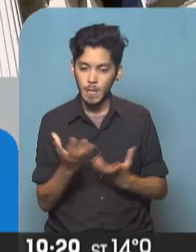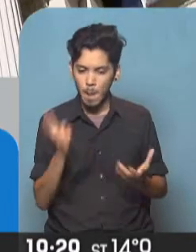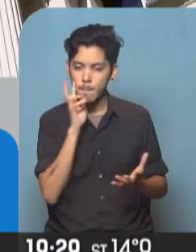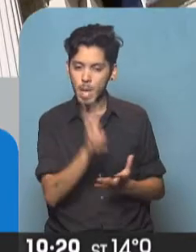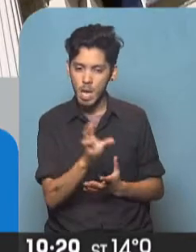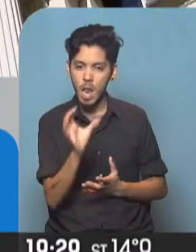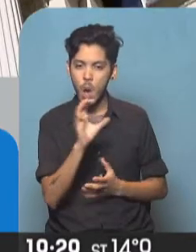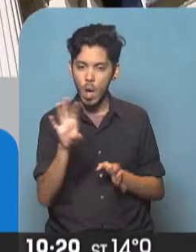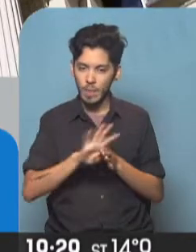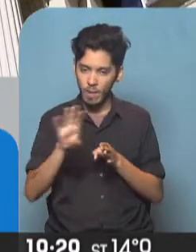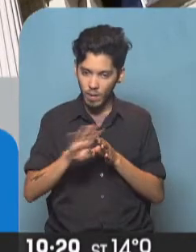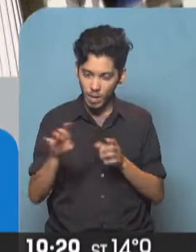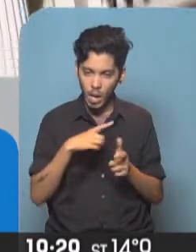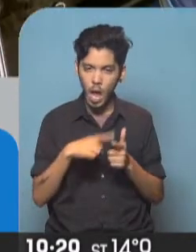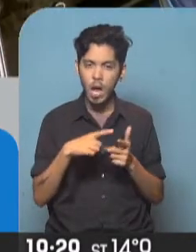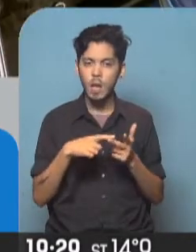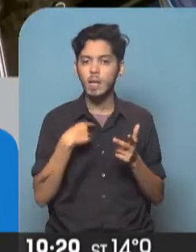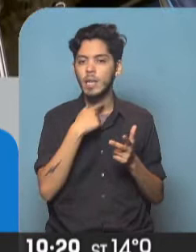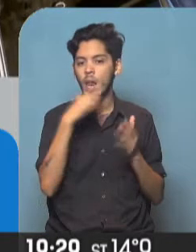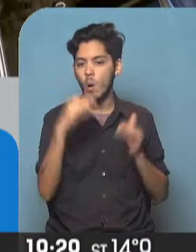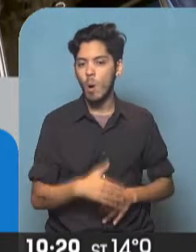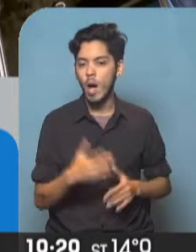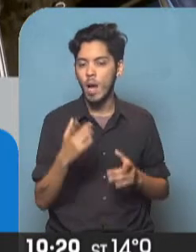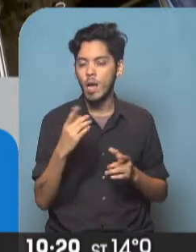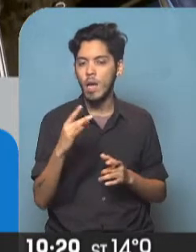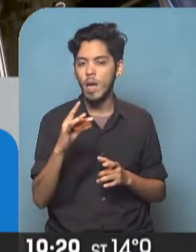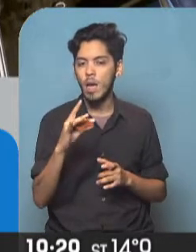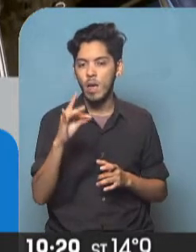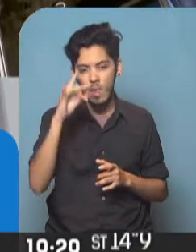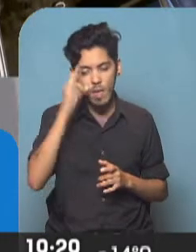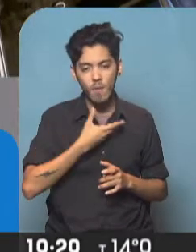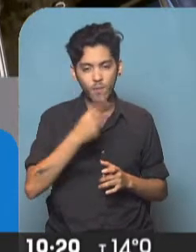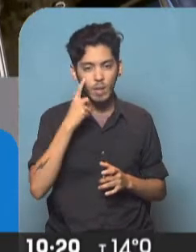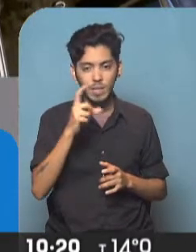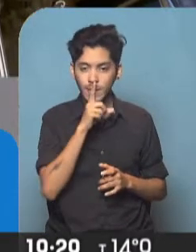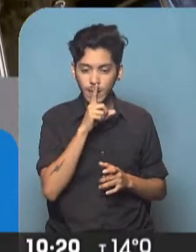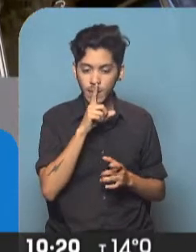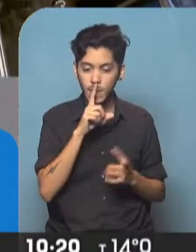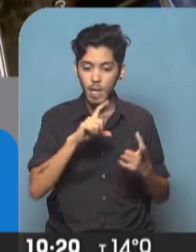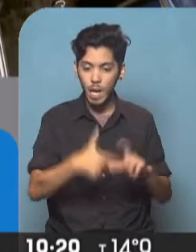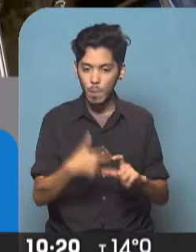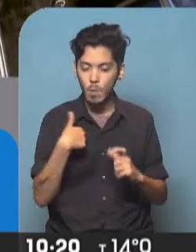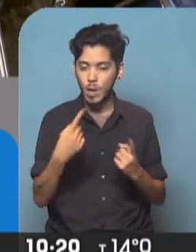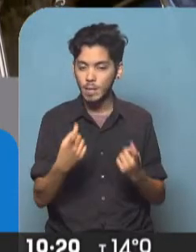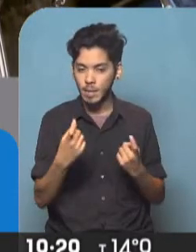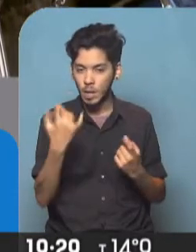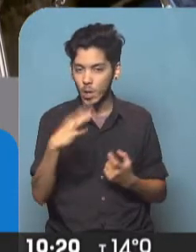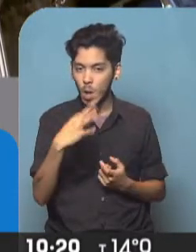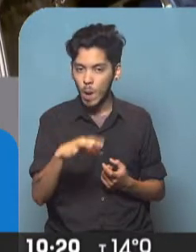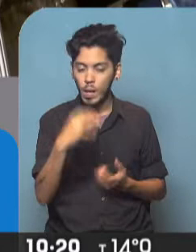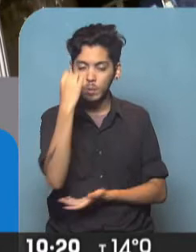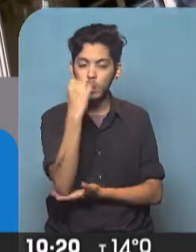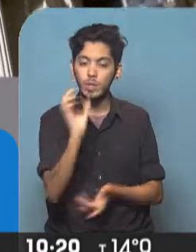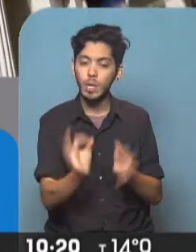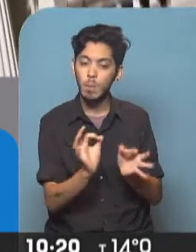cuentas fiscales, trata de que se reduzca el déficit, trata que el tipo de cambio sea adecuado, que la política